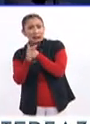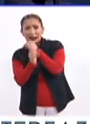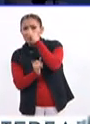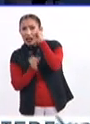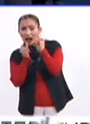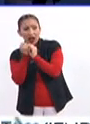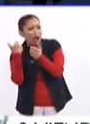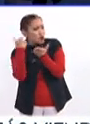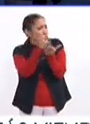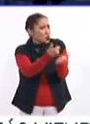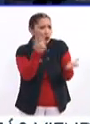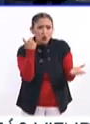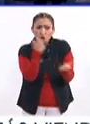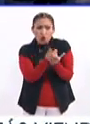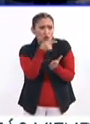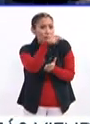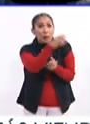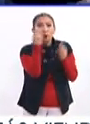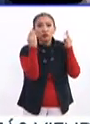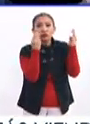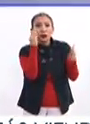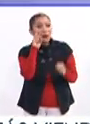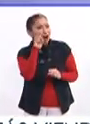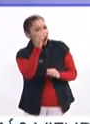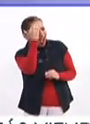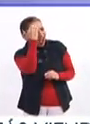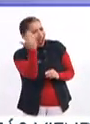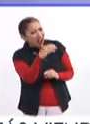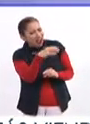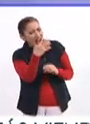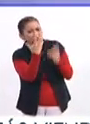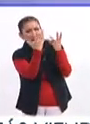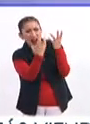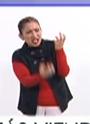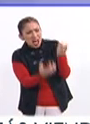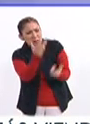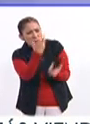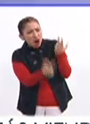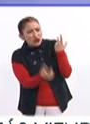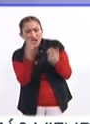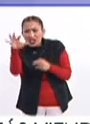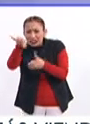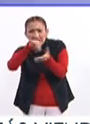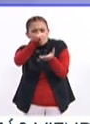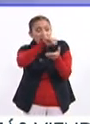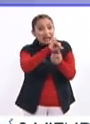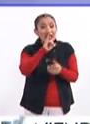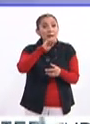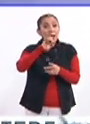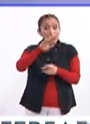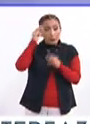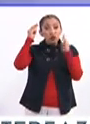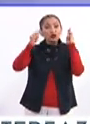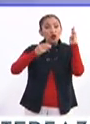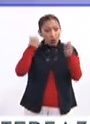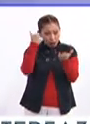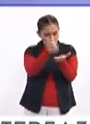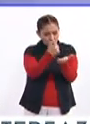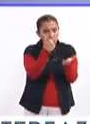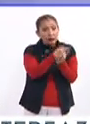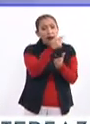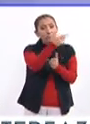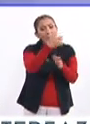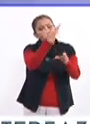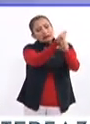sido impresionante alrededor de esa tragedia y de la recuperación del acervo. Bueno, Ibermuseos está ahí. Correcto. Ibermuseos